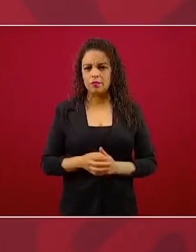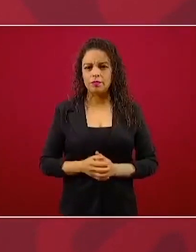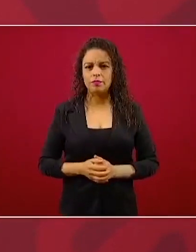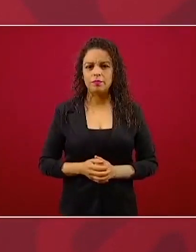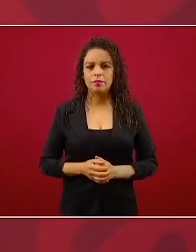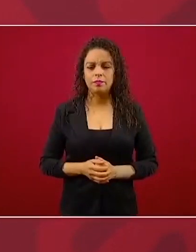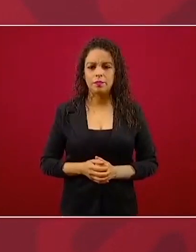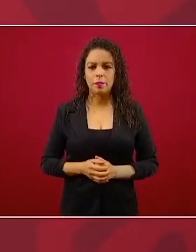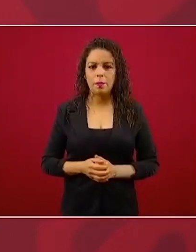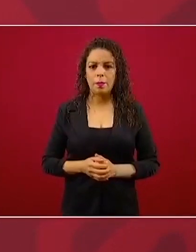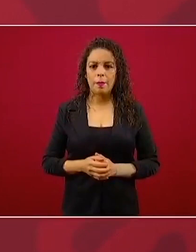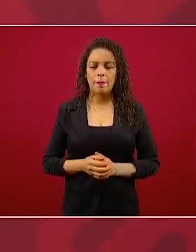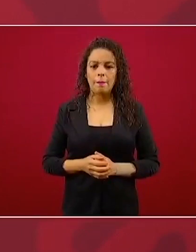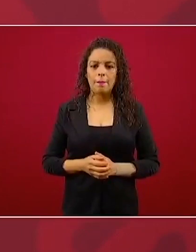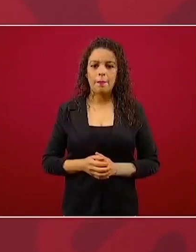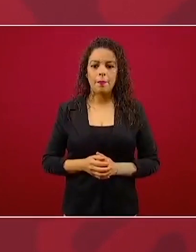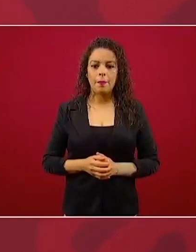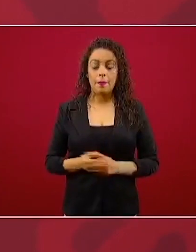diario